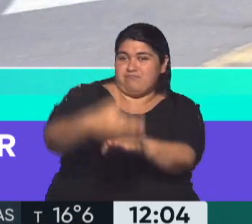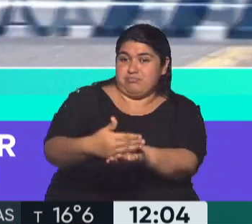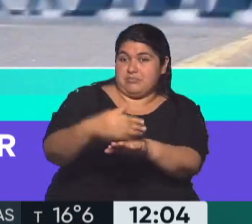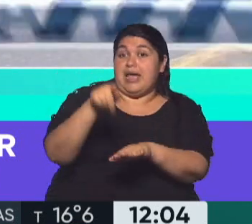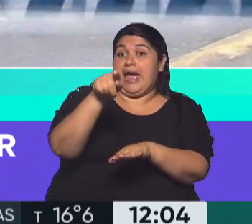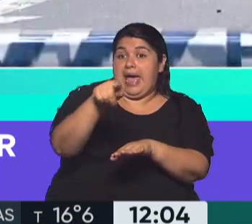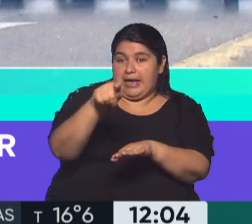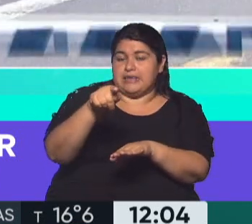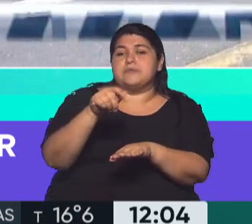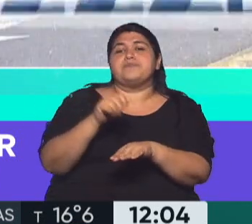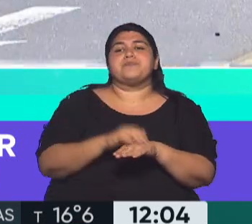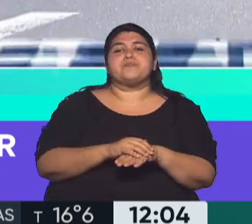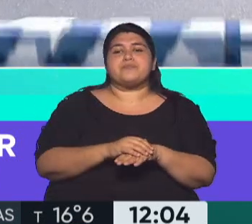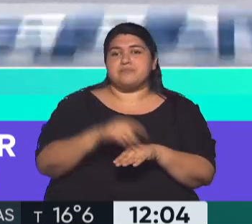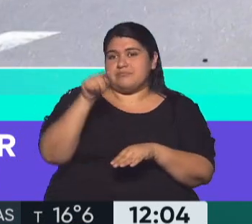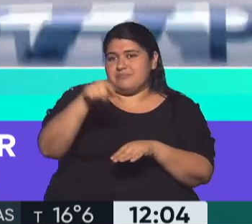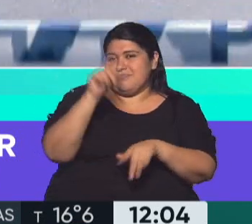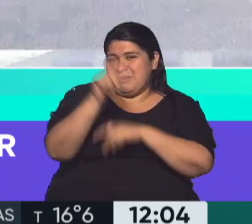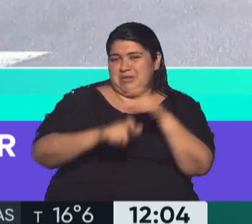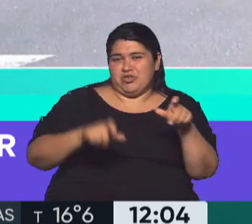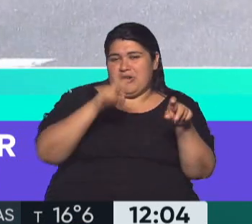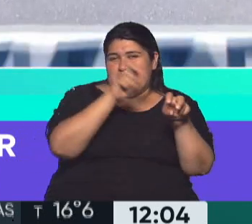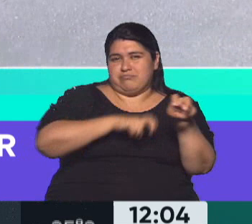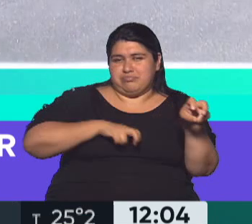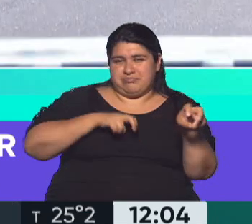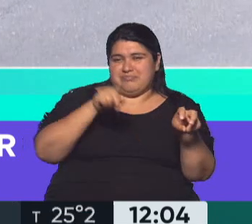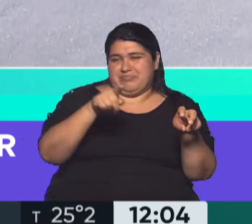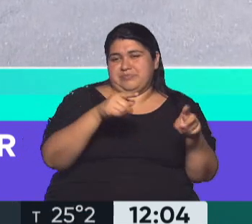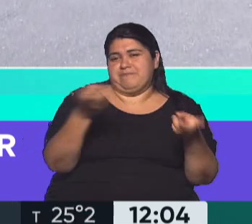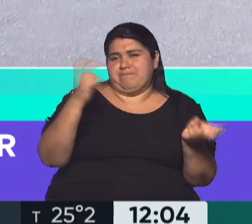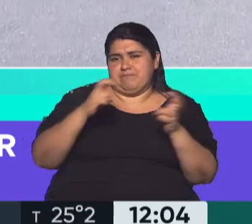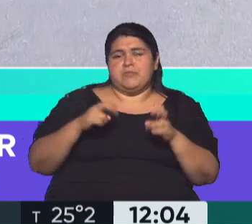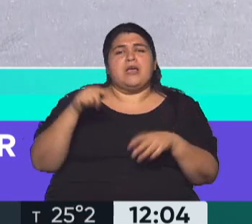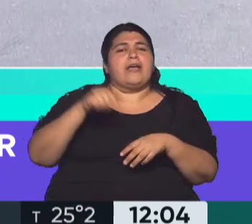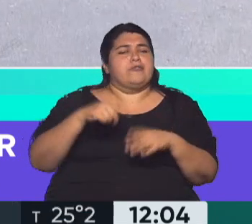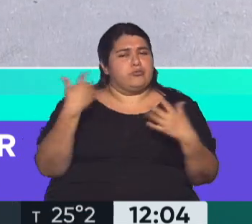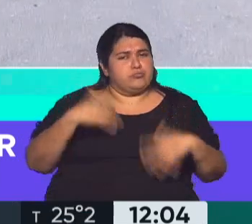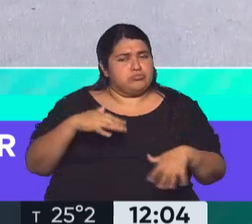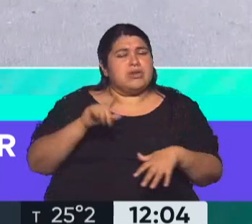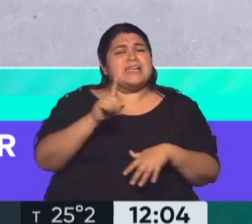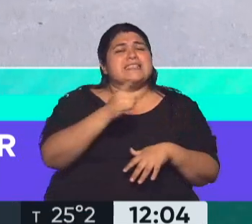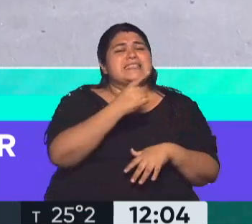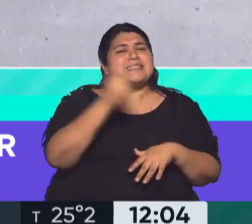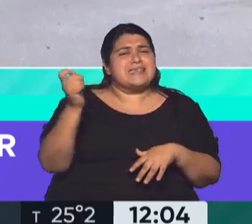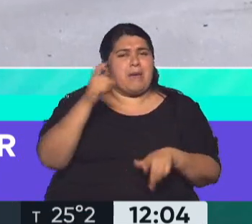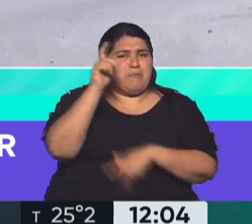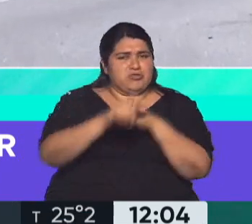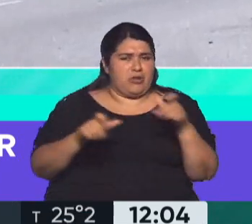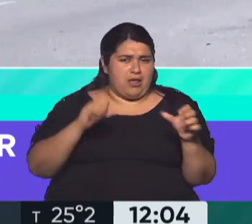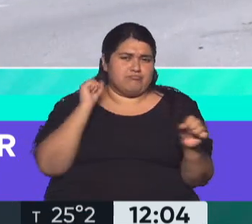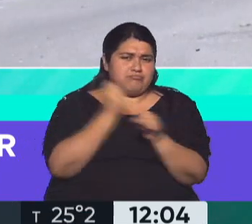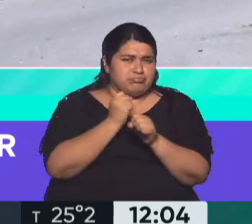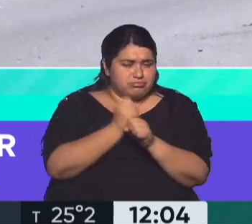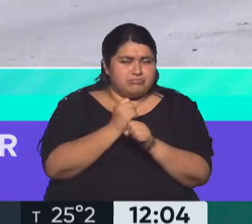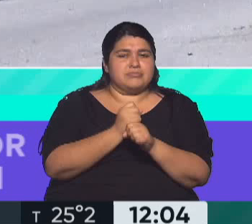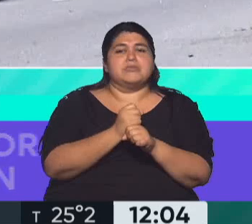a tratar de sacar a todos los efectivos que están quedando. Recordemos, un operativo superlativo, más de 100 efectivos que se trasladaron de